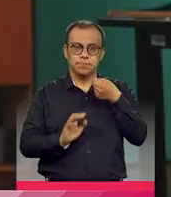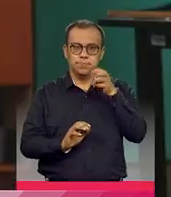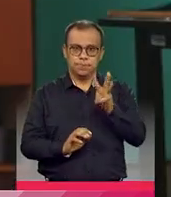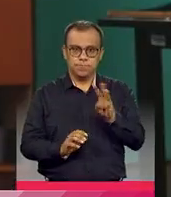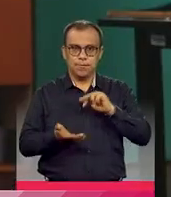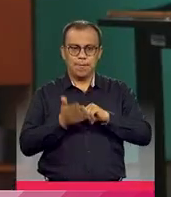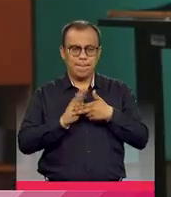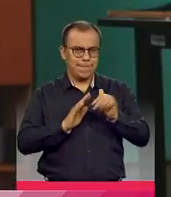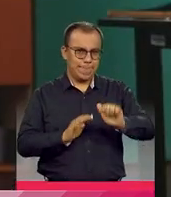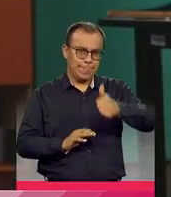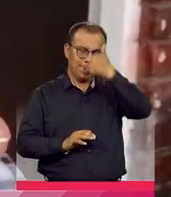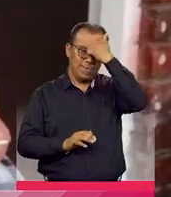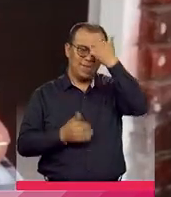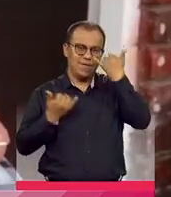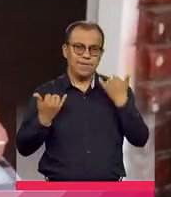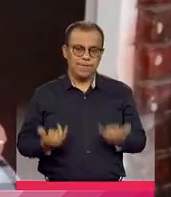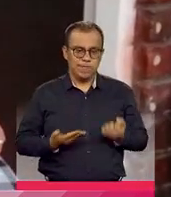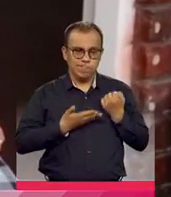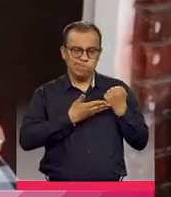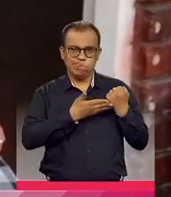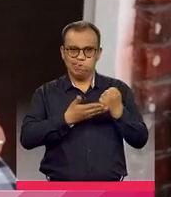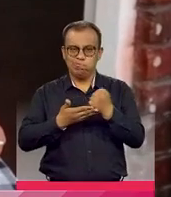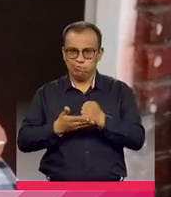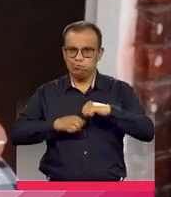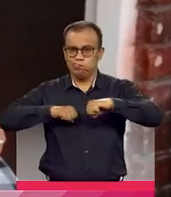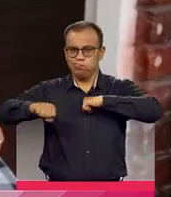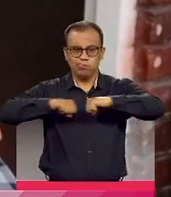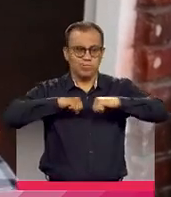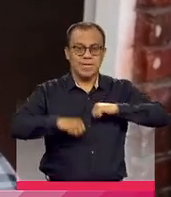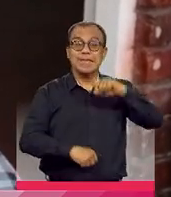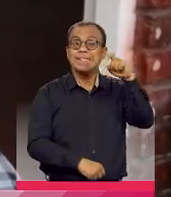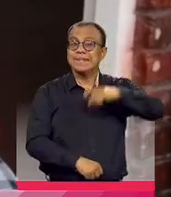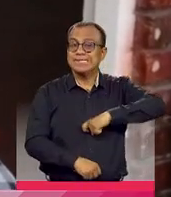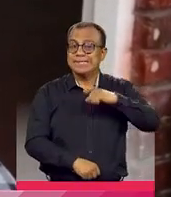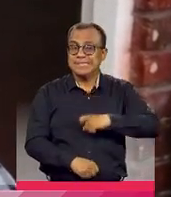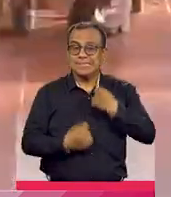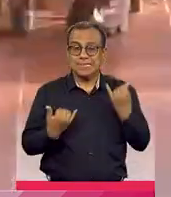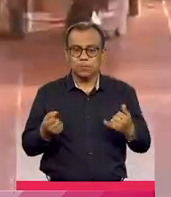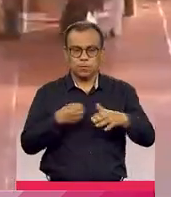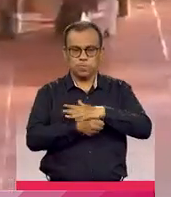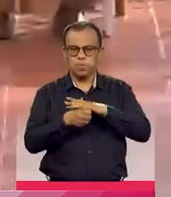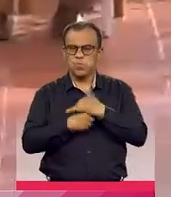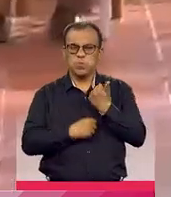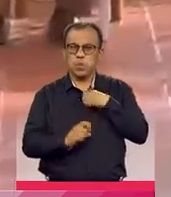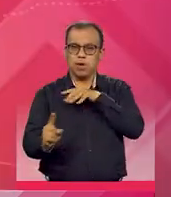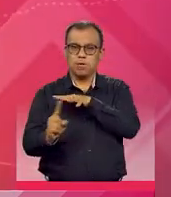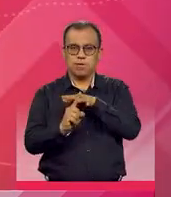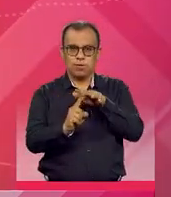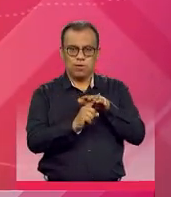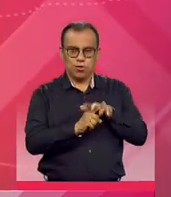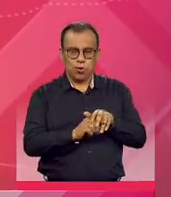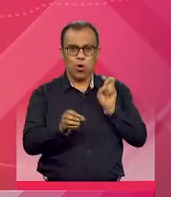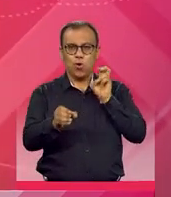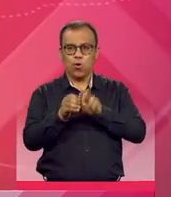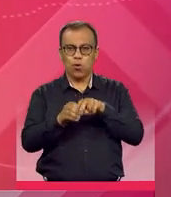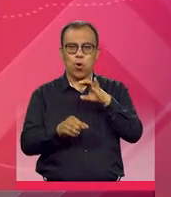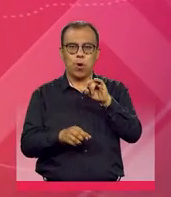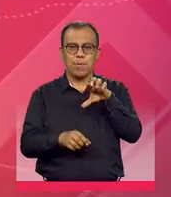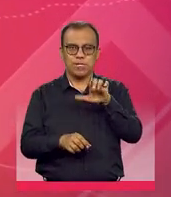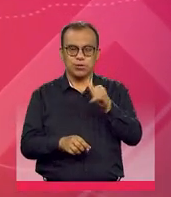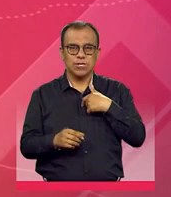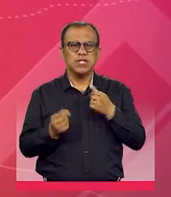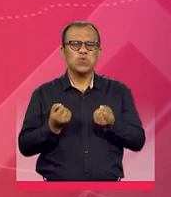establece el principio de acuerdo de favorabilidad que consideran necesario teniendo en cuenta factores como el que Colpensiones tiene